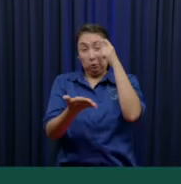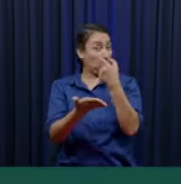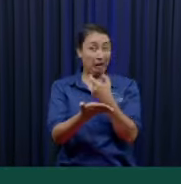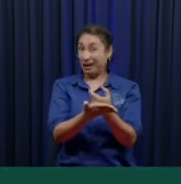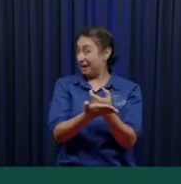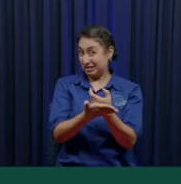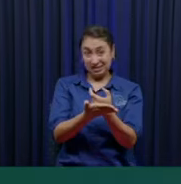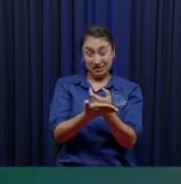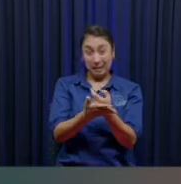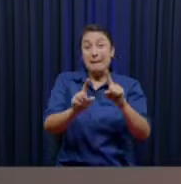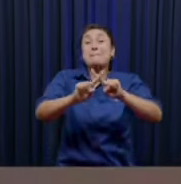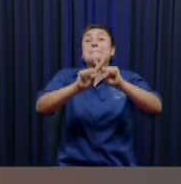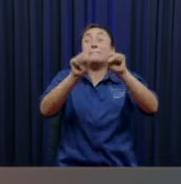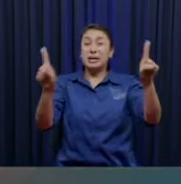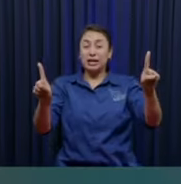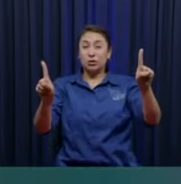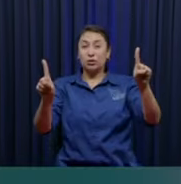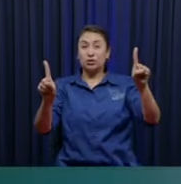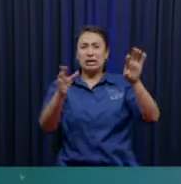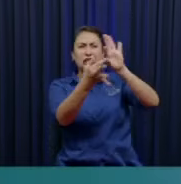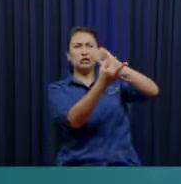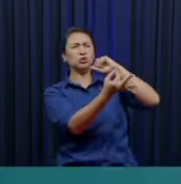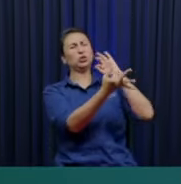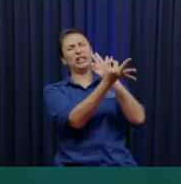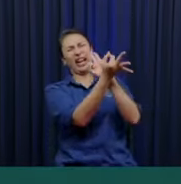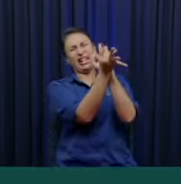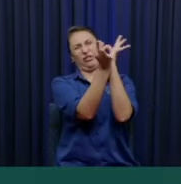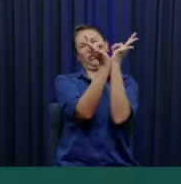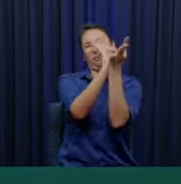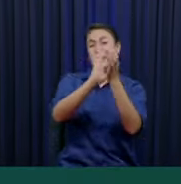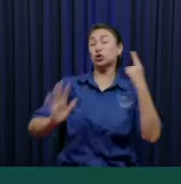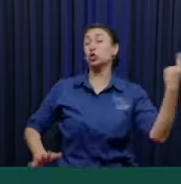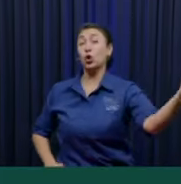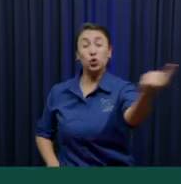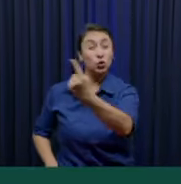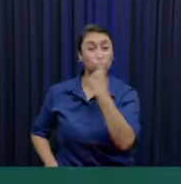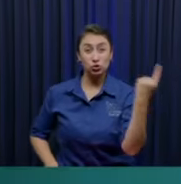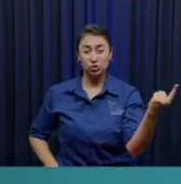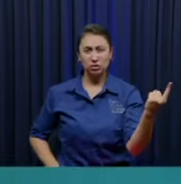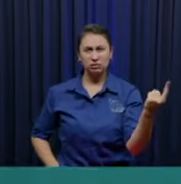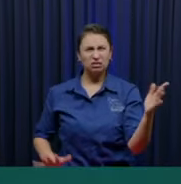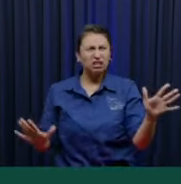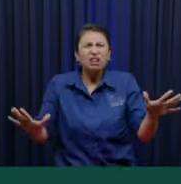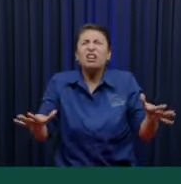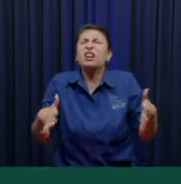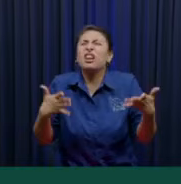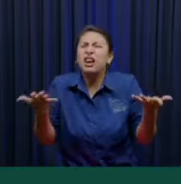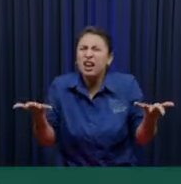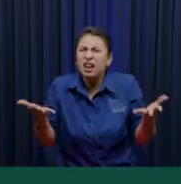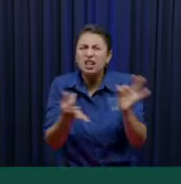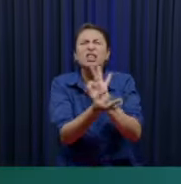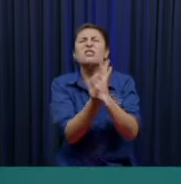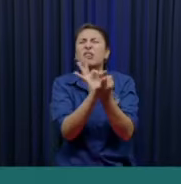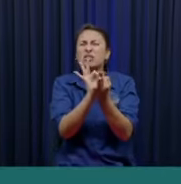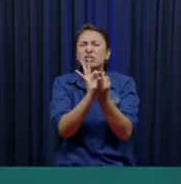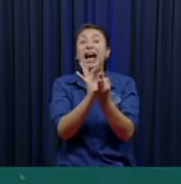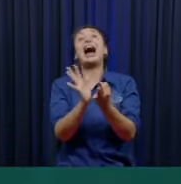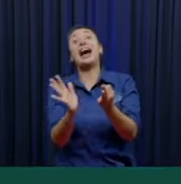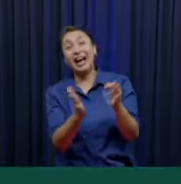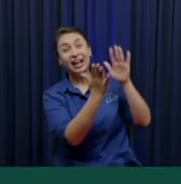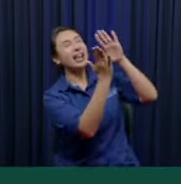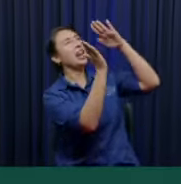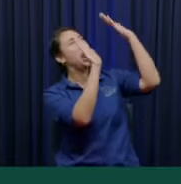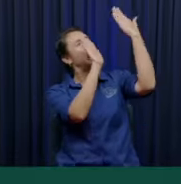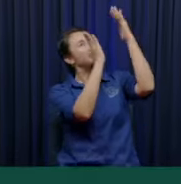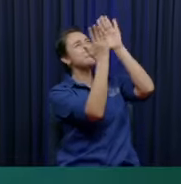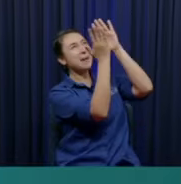en qué? ¿En cadáveres? No. Según 1 Corintios 3:9, en la imagen